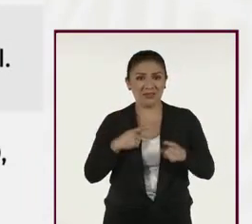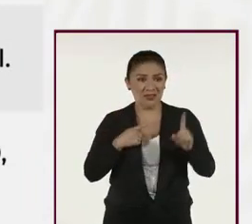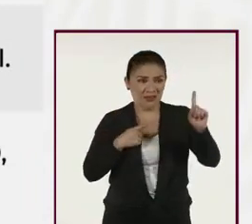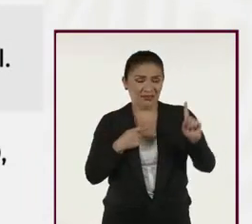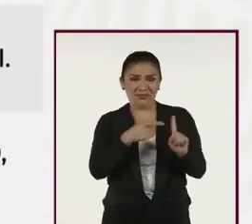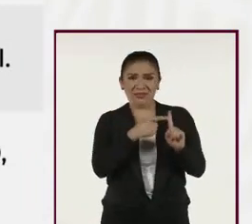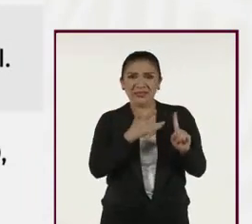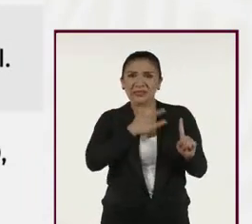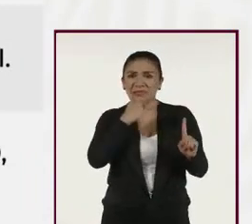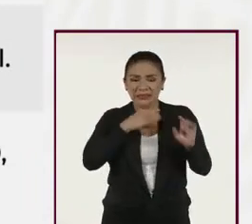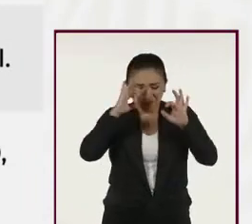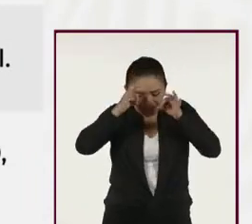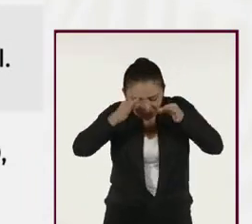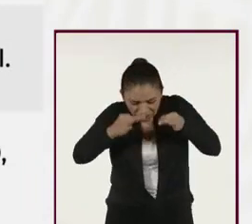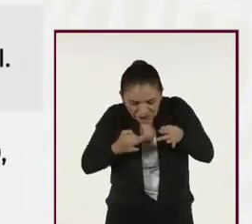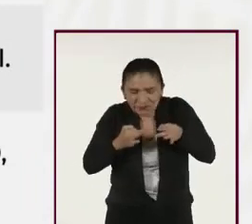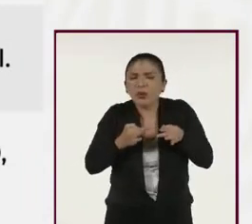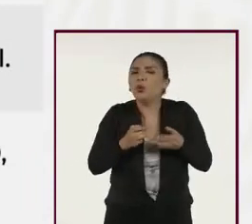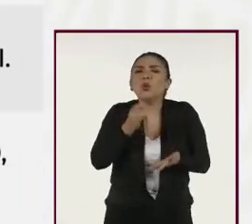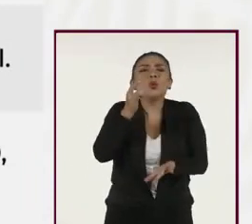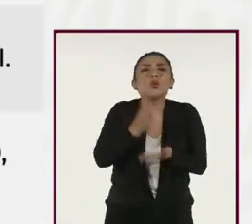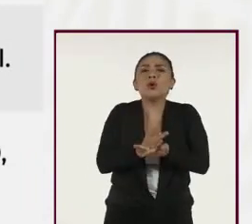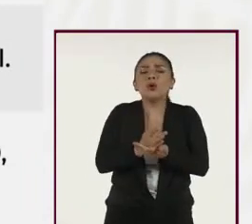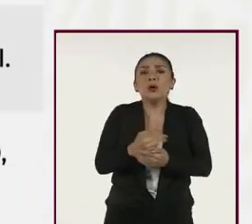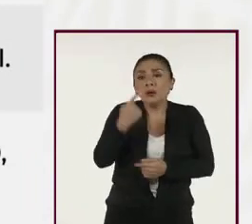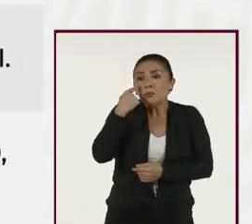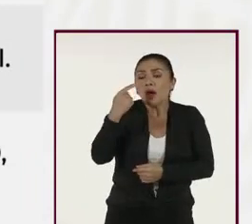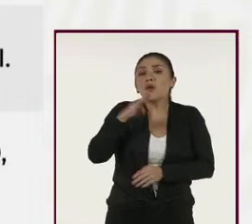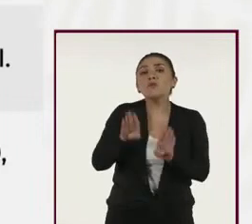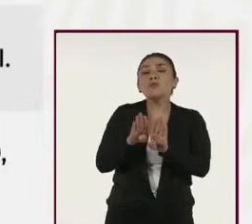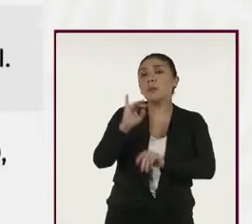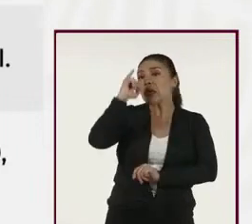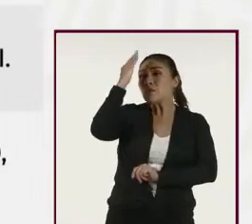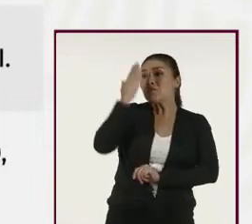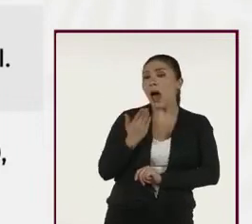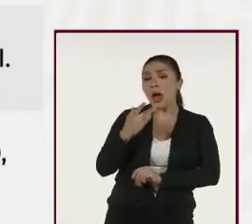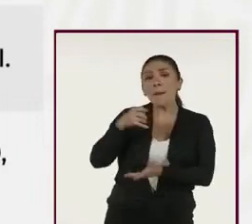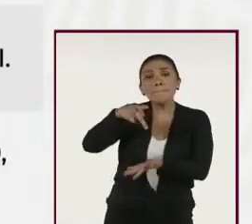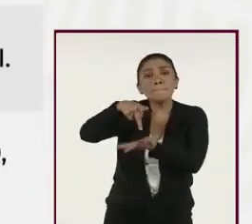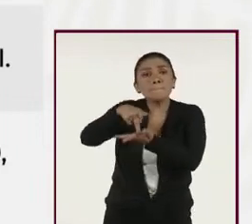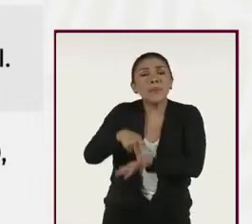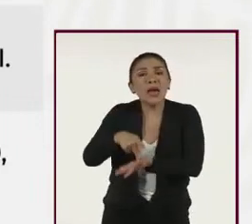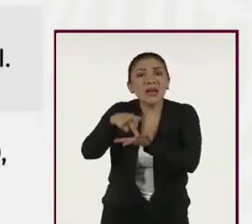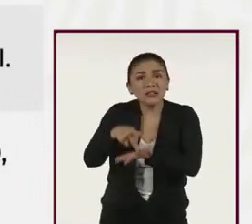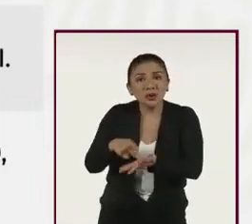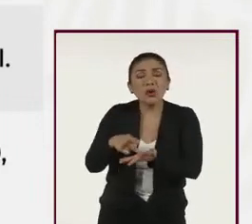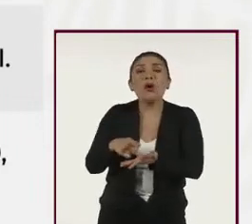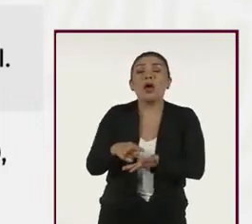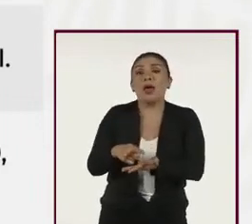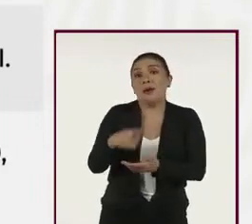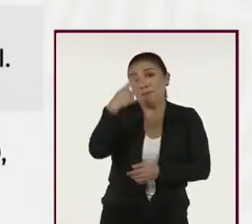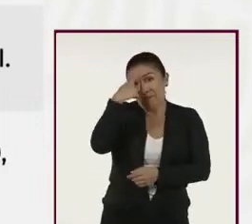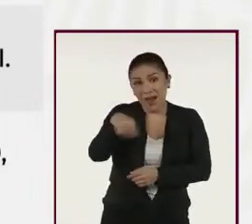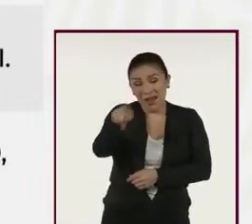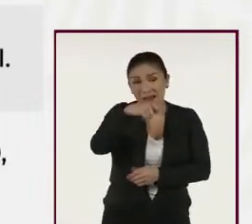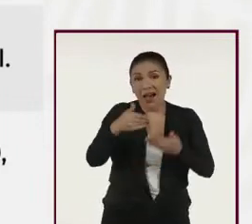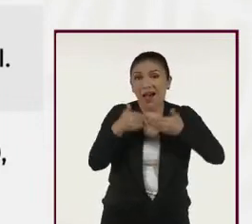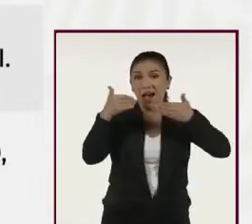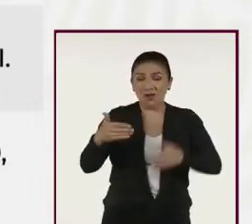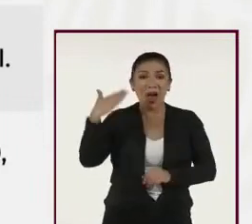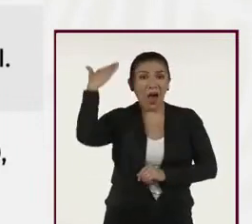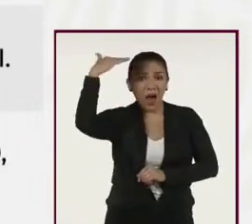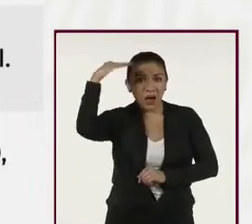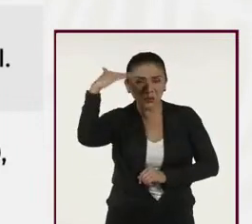persona va a estar únicamente influenciada por su imagen y por su peso, y donde actualmente para los adultos